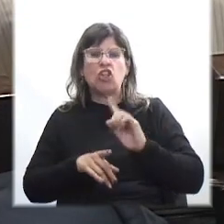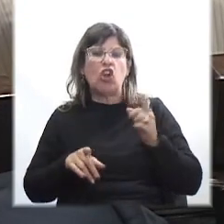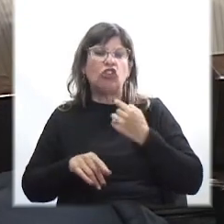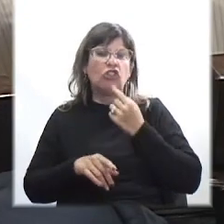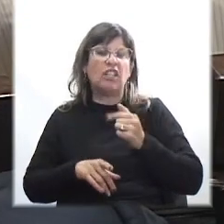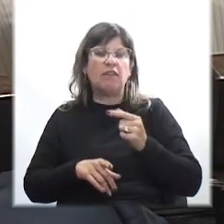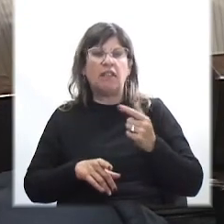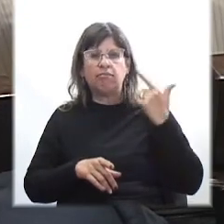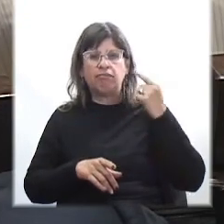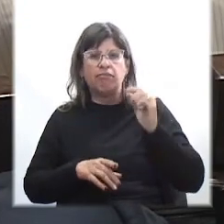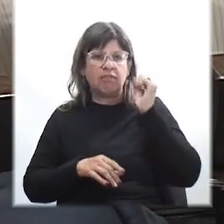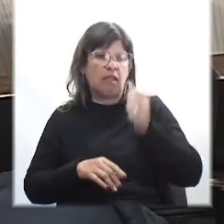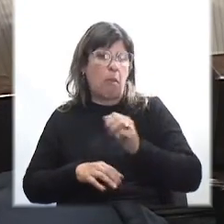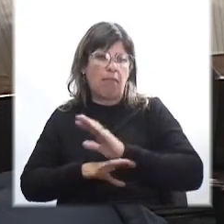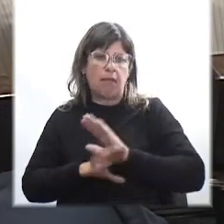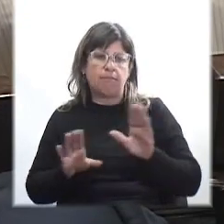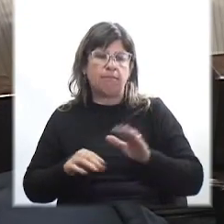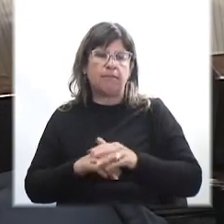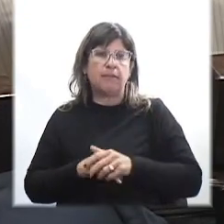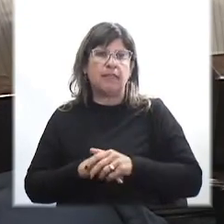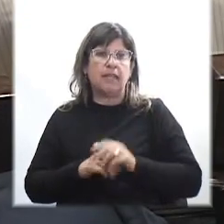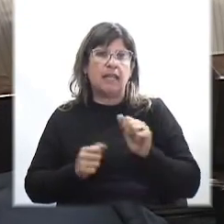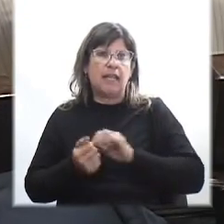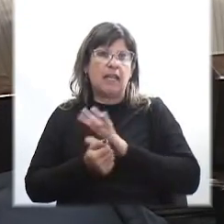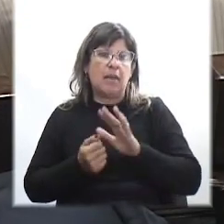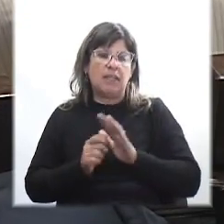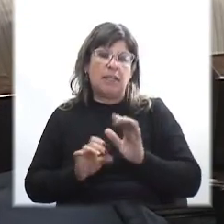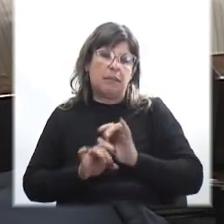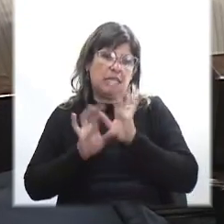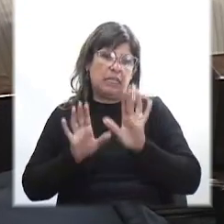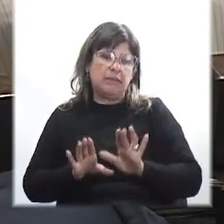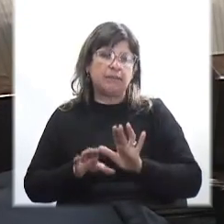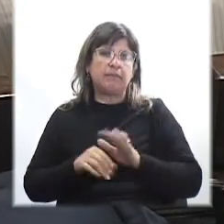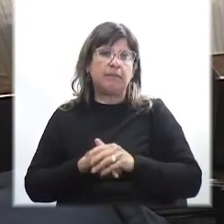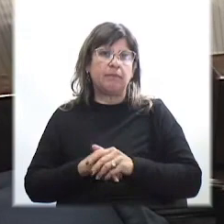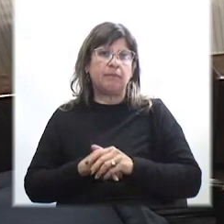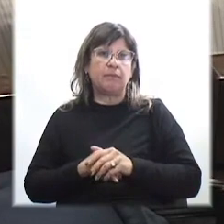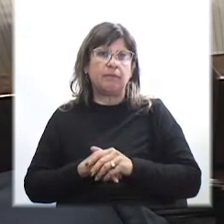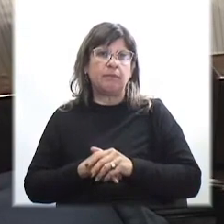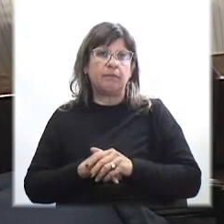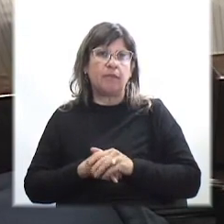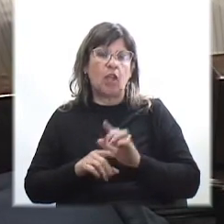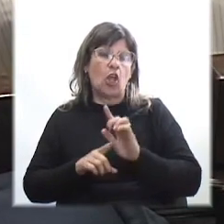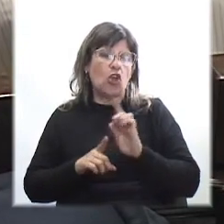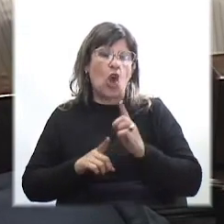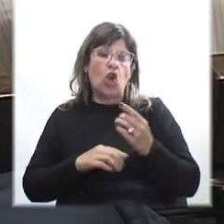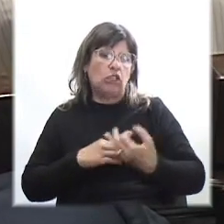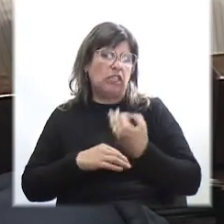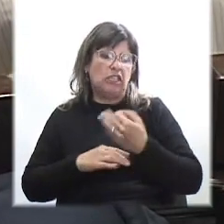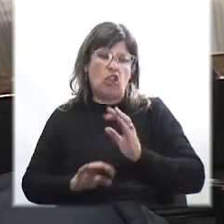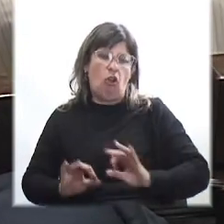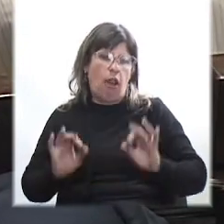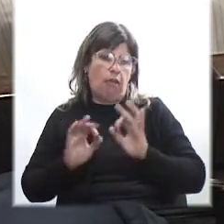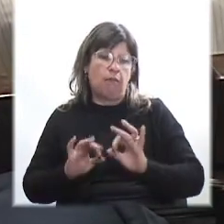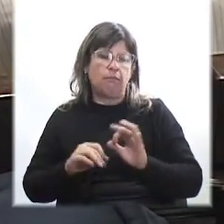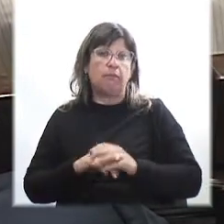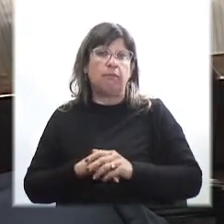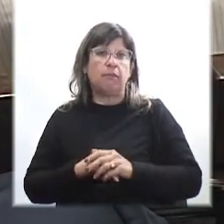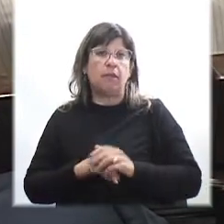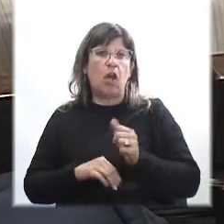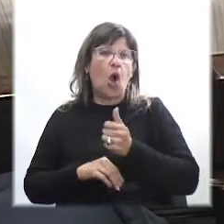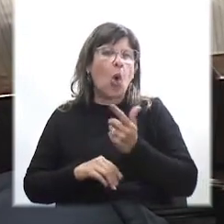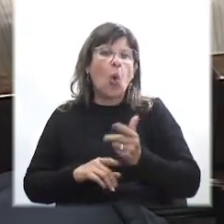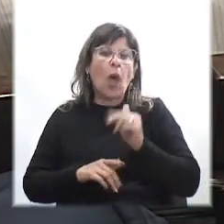sirve, se mata. La pandemia evidentemente no nos enseñó absolutamente nada.